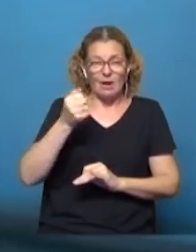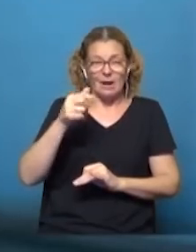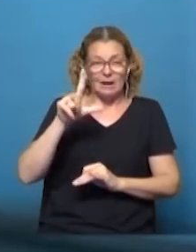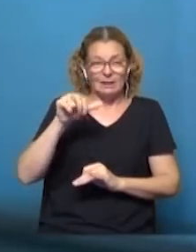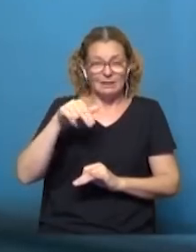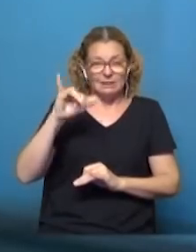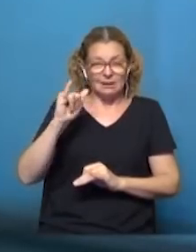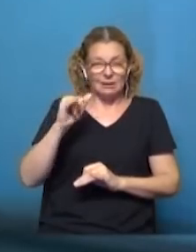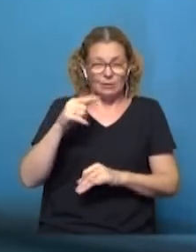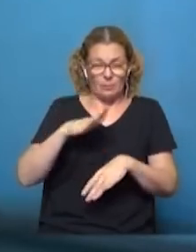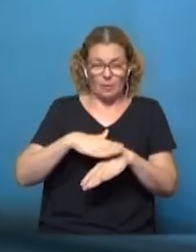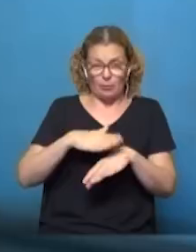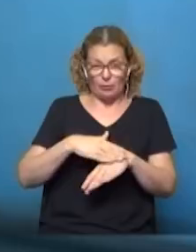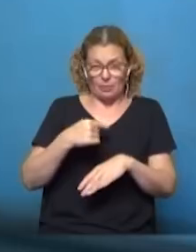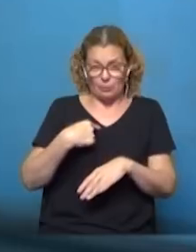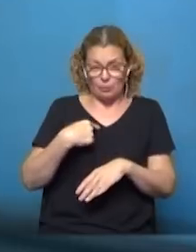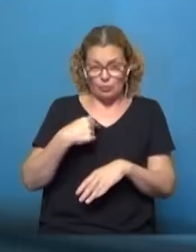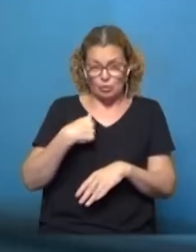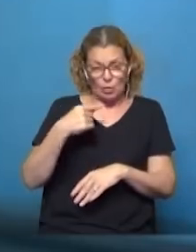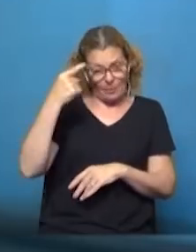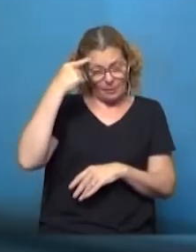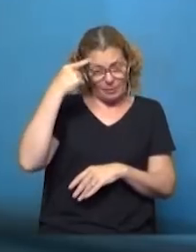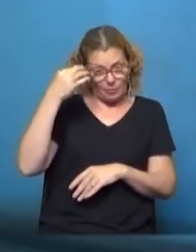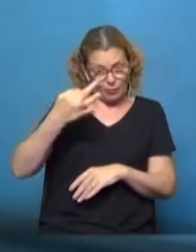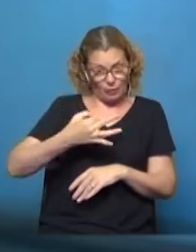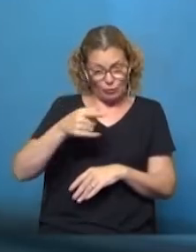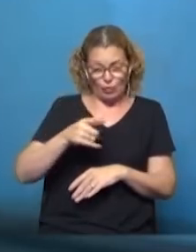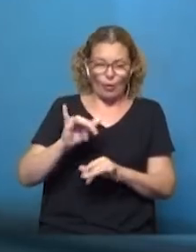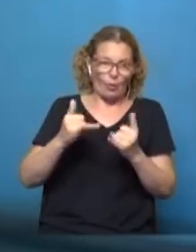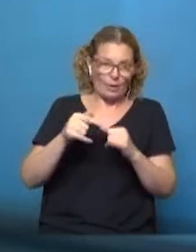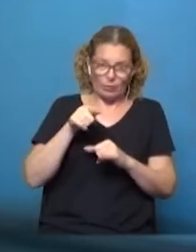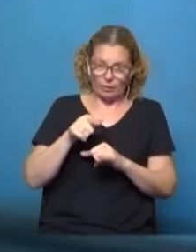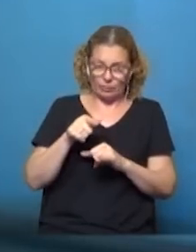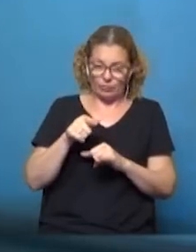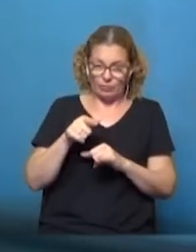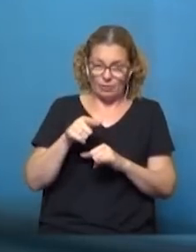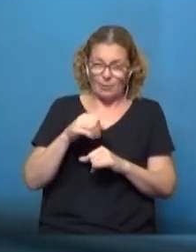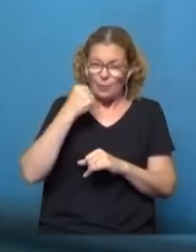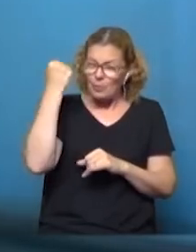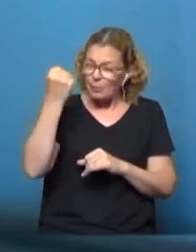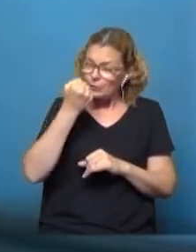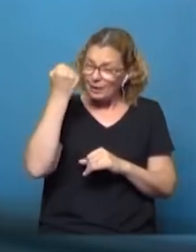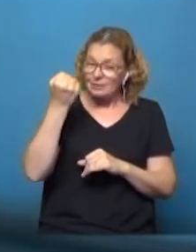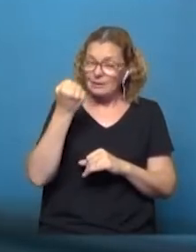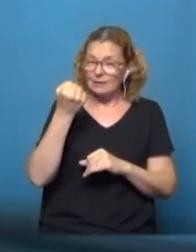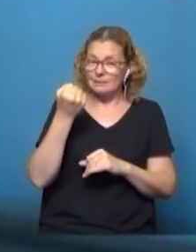en segundo lugar lo pensé muy bien el tema Yo no juego con esas cosas es demasiado importante